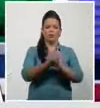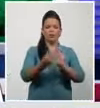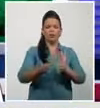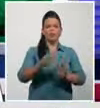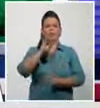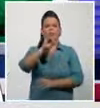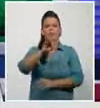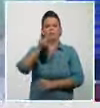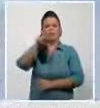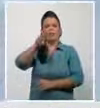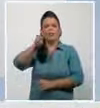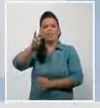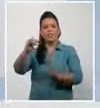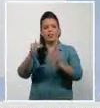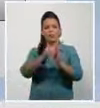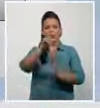personas,